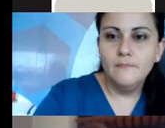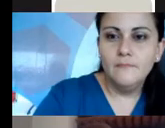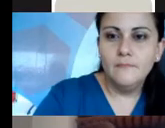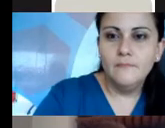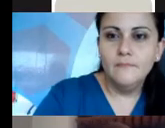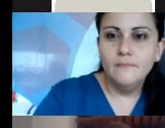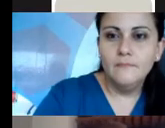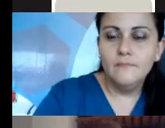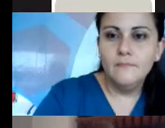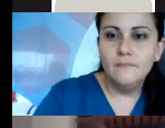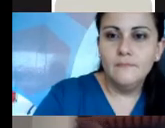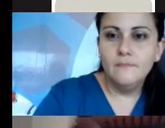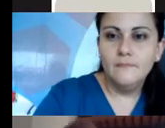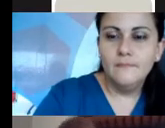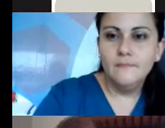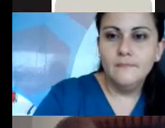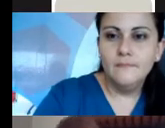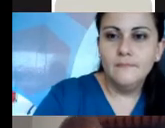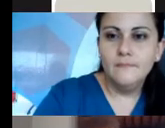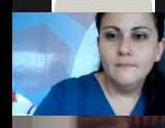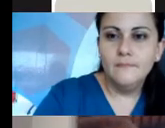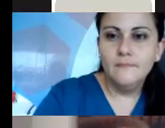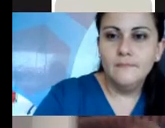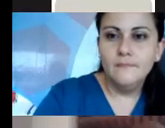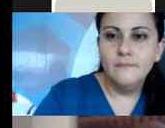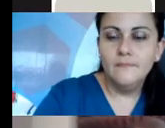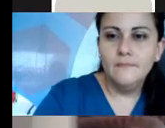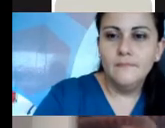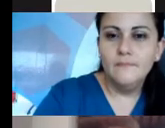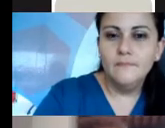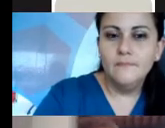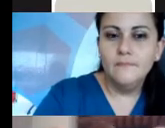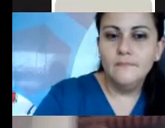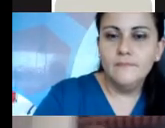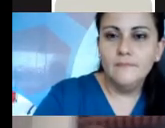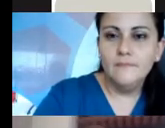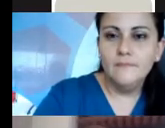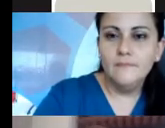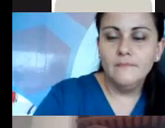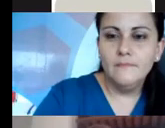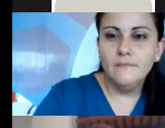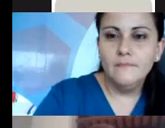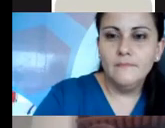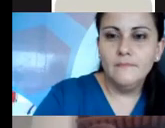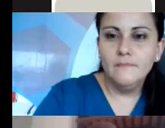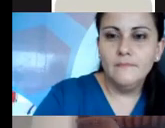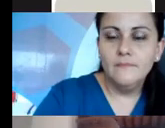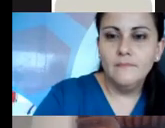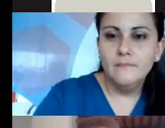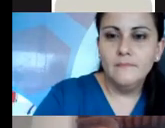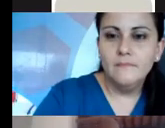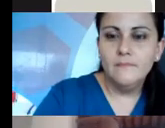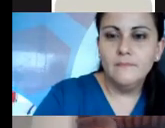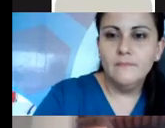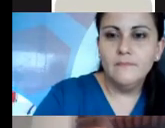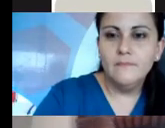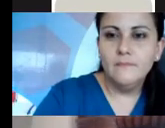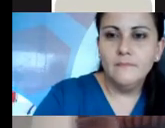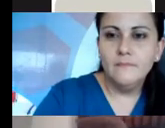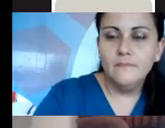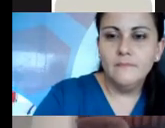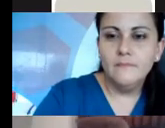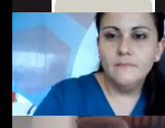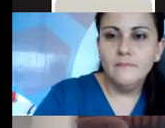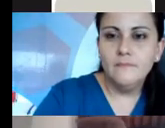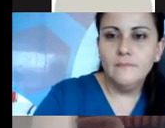cometer el error de decir, bueno, se rompió una puntita, se rompió en un costado, lo volvemos a aplicar y no nos damos cuenta que corta o puede cortar